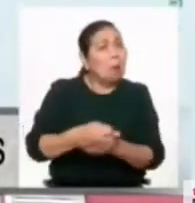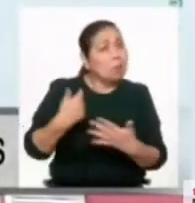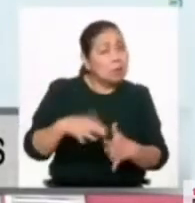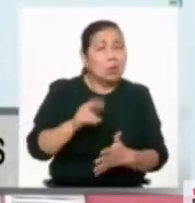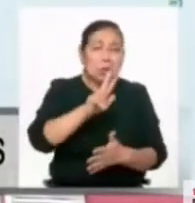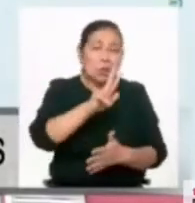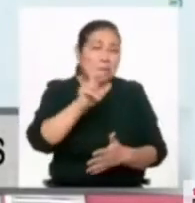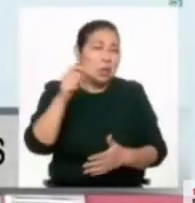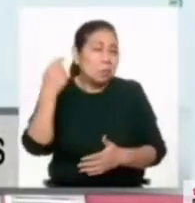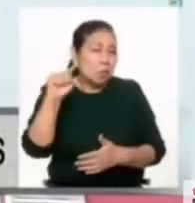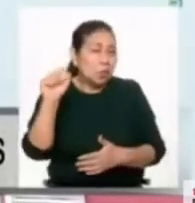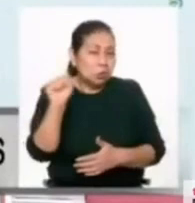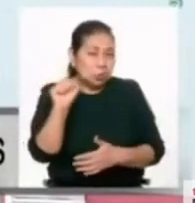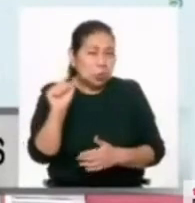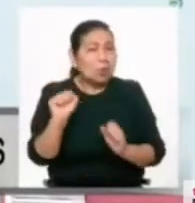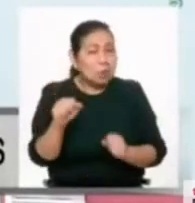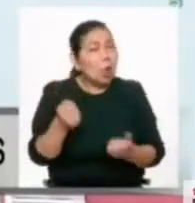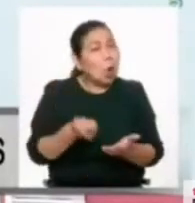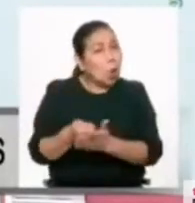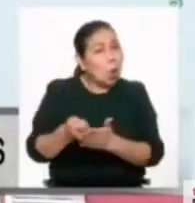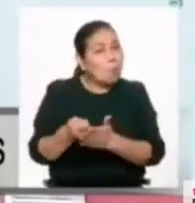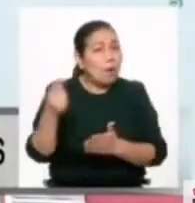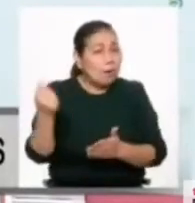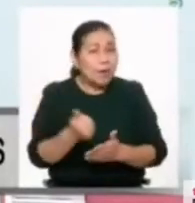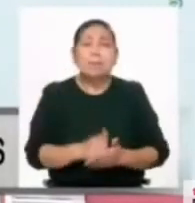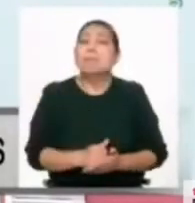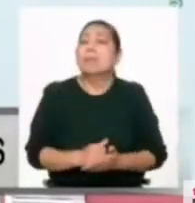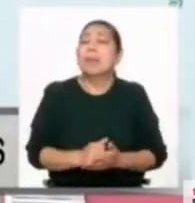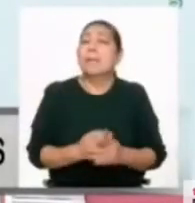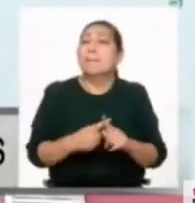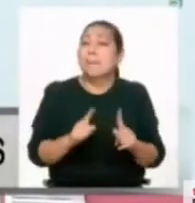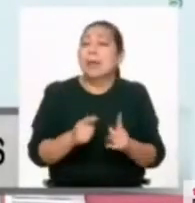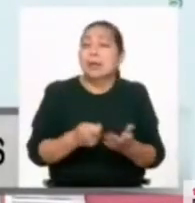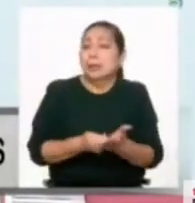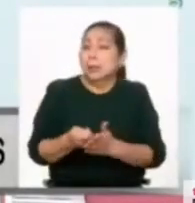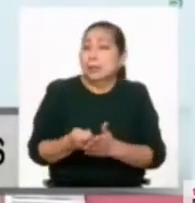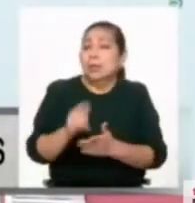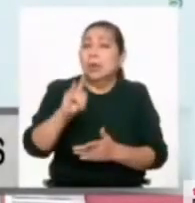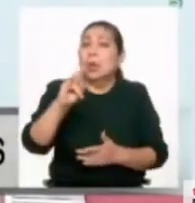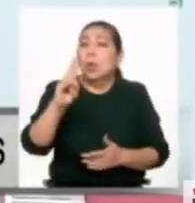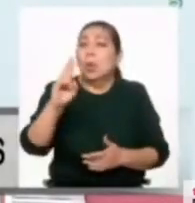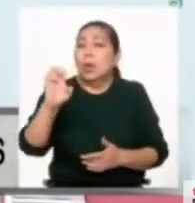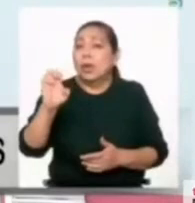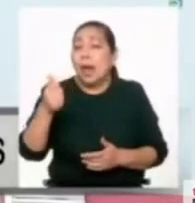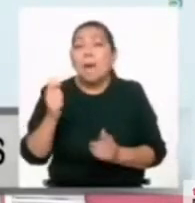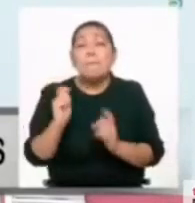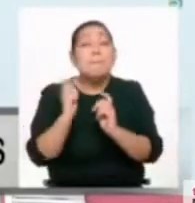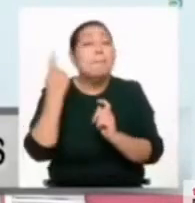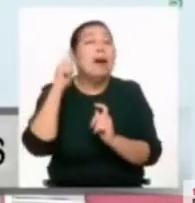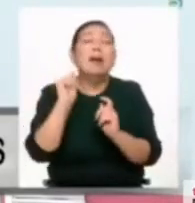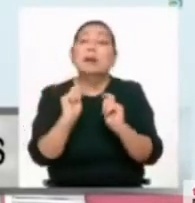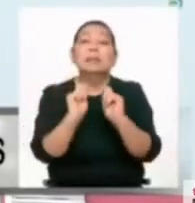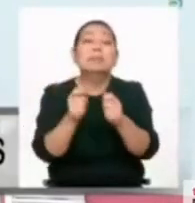de 300 millones de soles. Se tiene que comprar inmediatamente esa cantidad de urea para